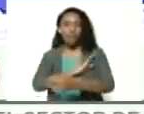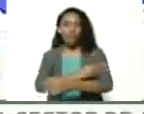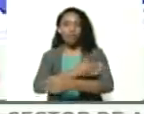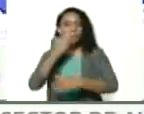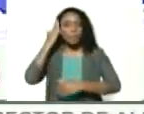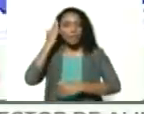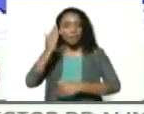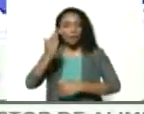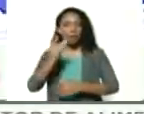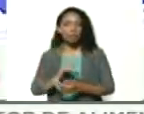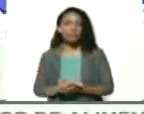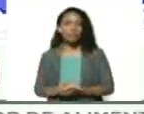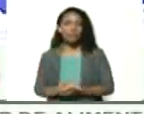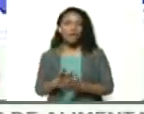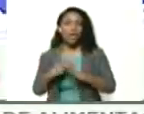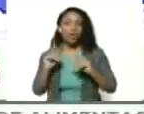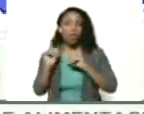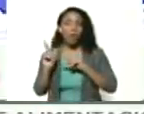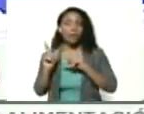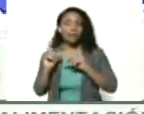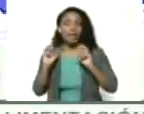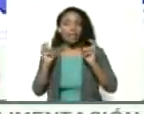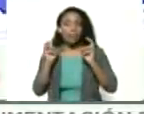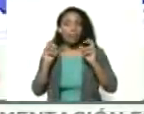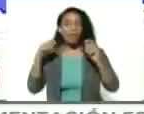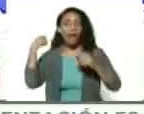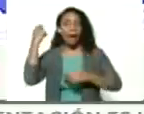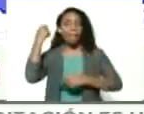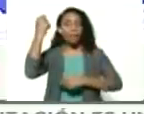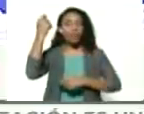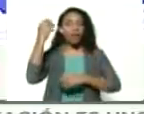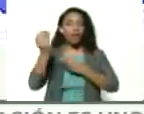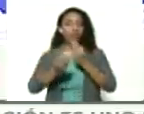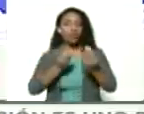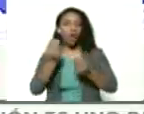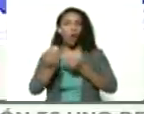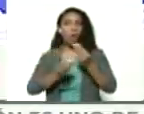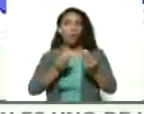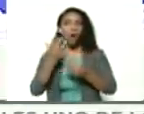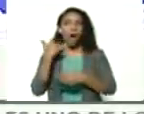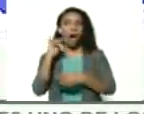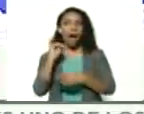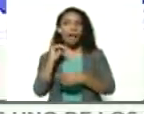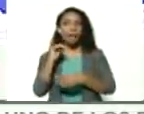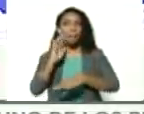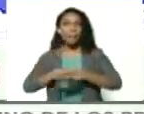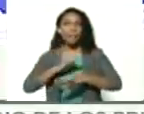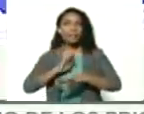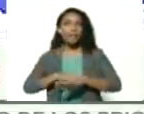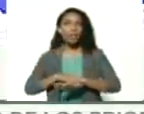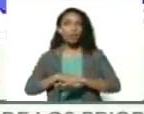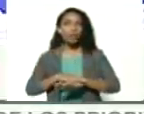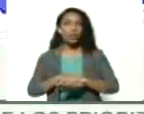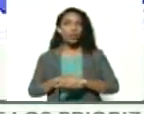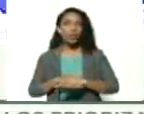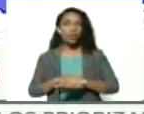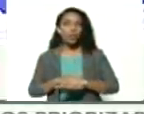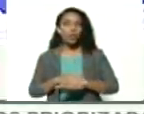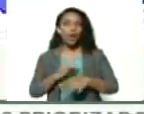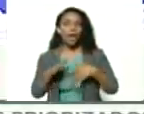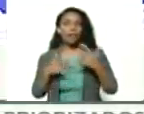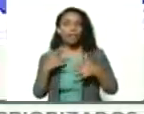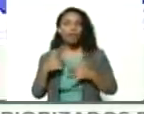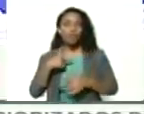militar en toda esta zona del Apure, cómo están aconteciendo, lo he dicho y